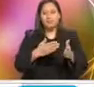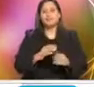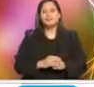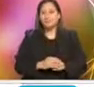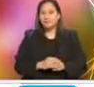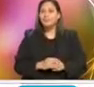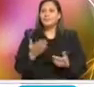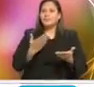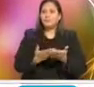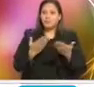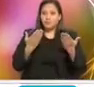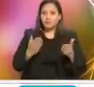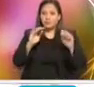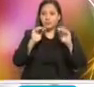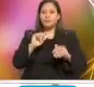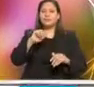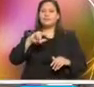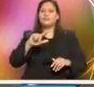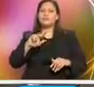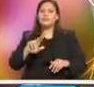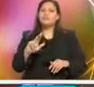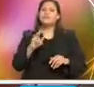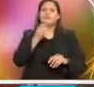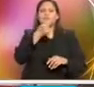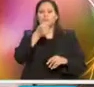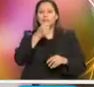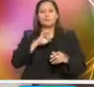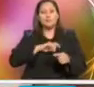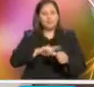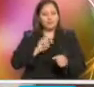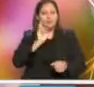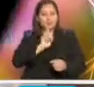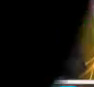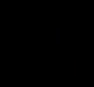Y ahora, pues es momento de irnos con Analu, que nos tiene un reportaje especial. Órale, vámonos.